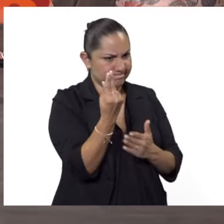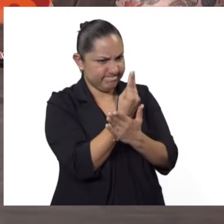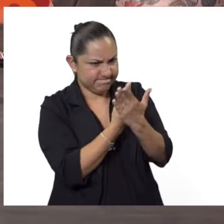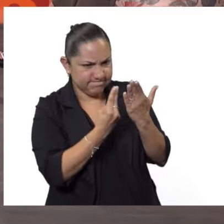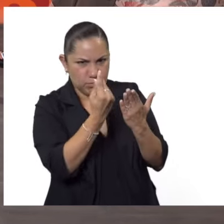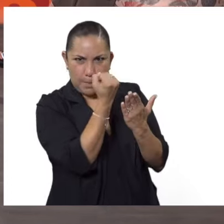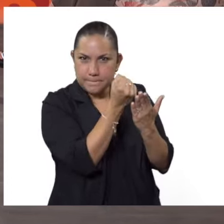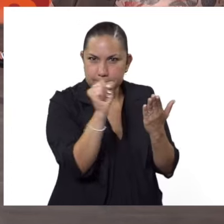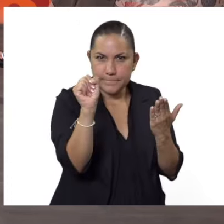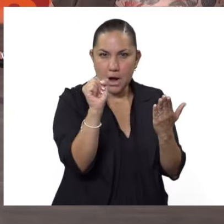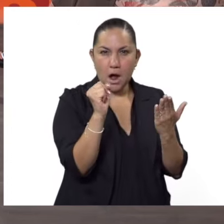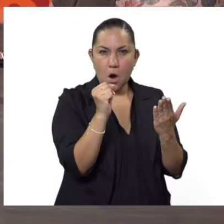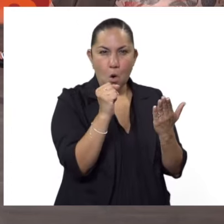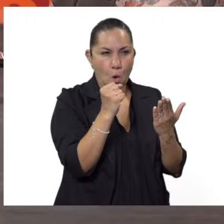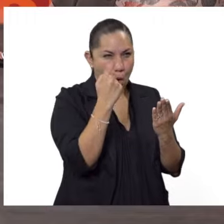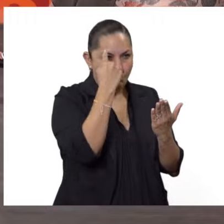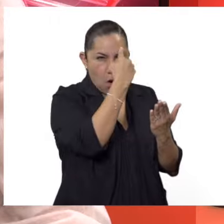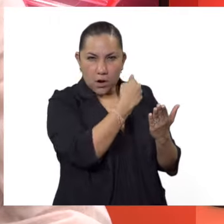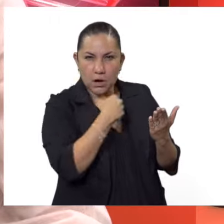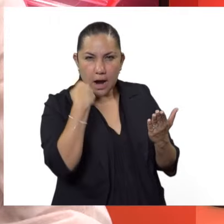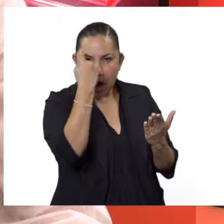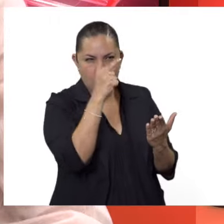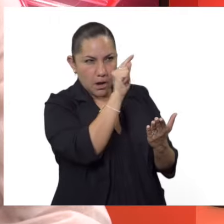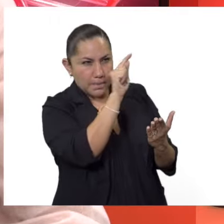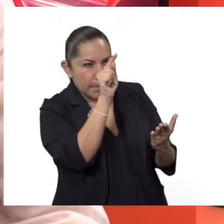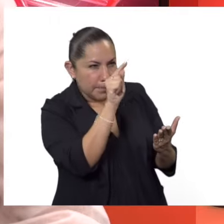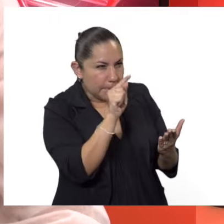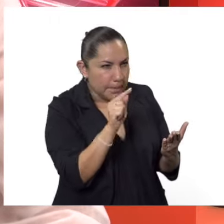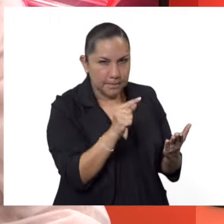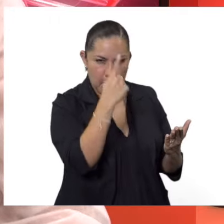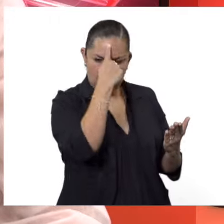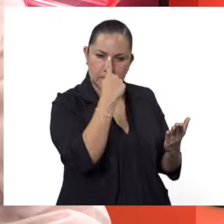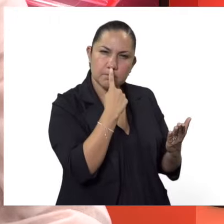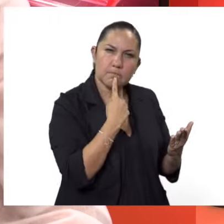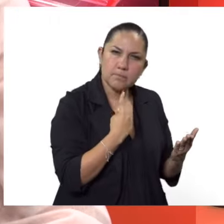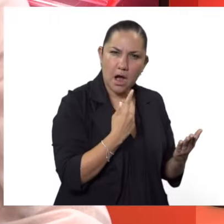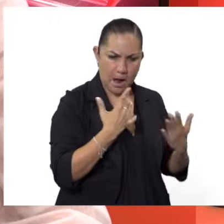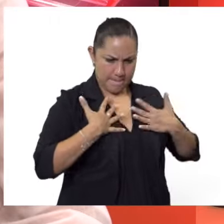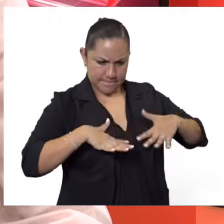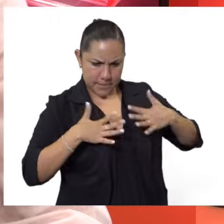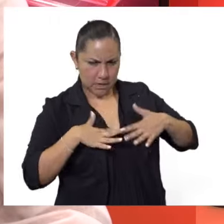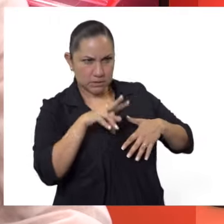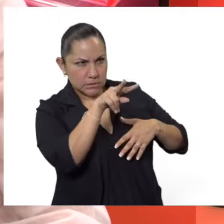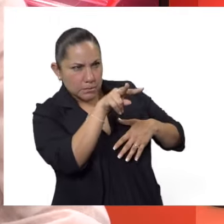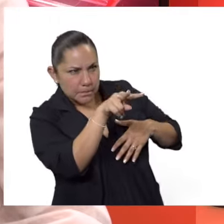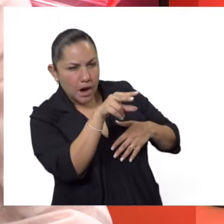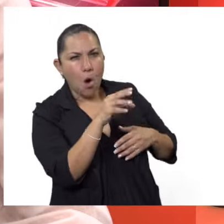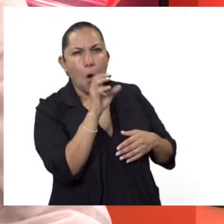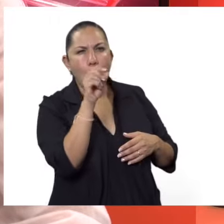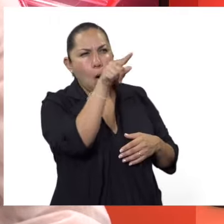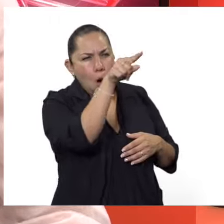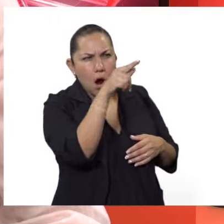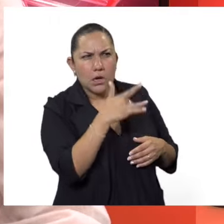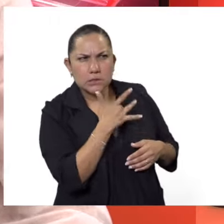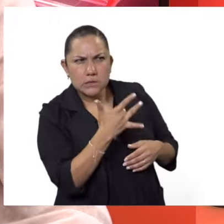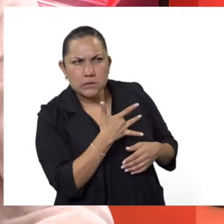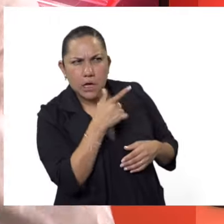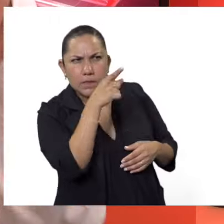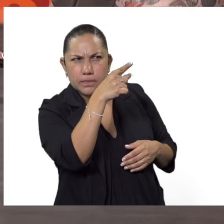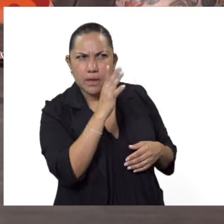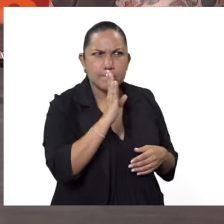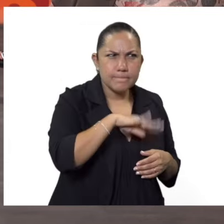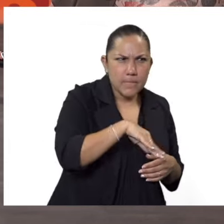impresionante se fijan en todos los mecanismos en eh Cómo vas vestida te puede decir cómo te